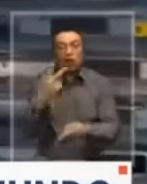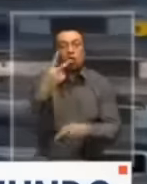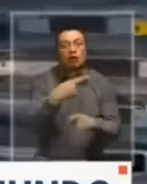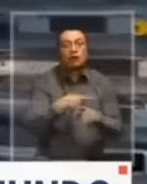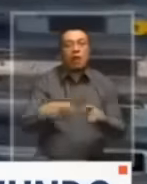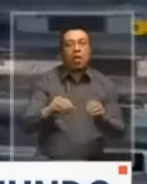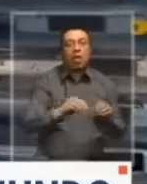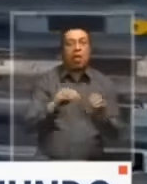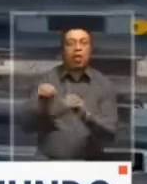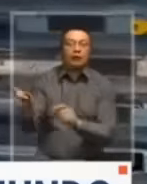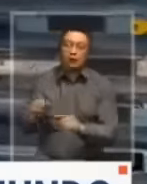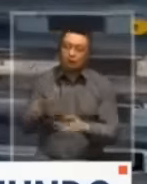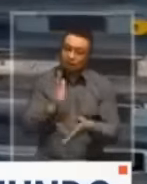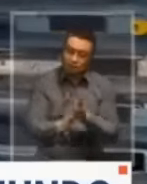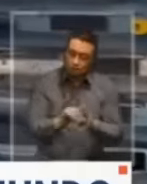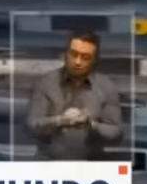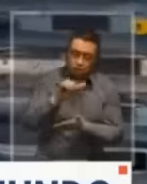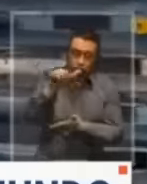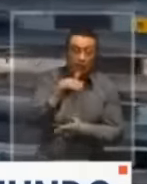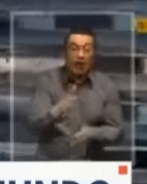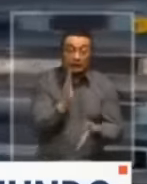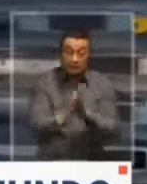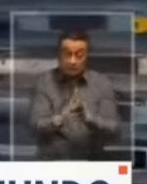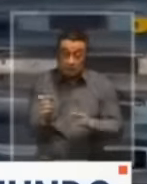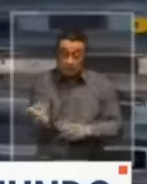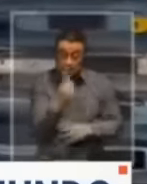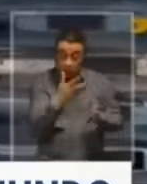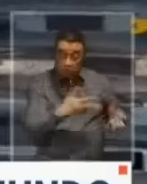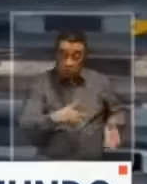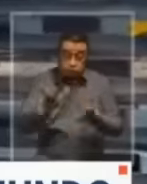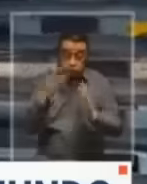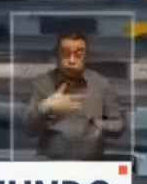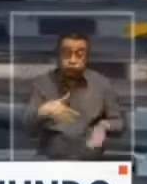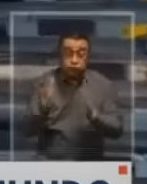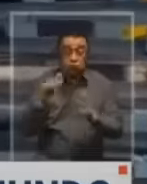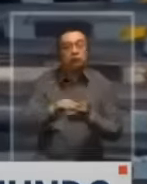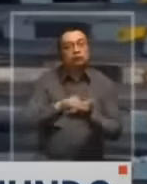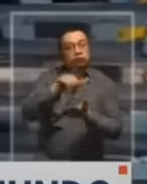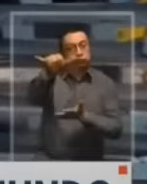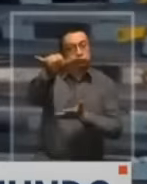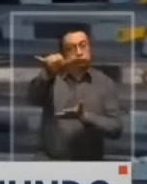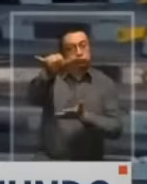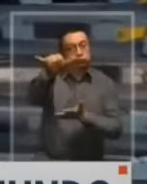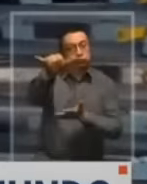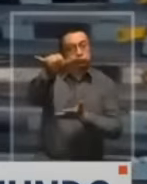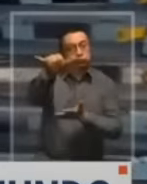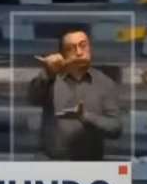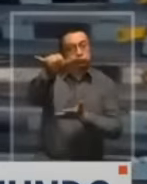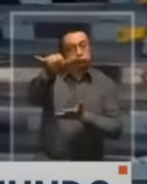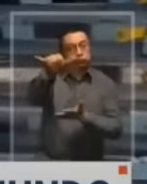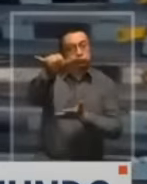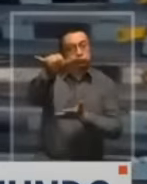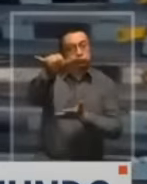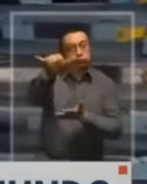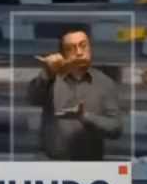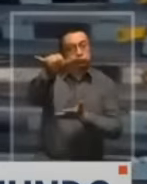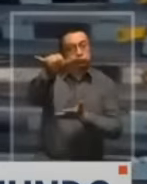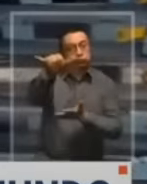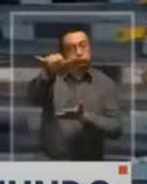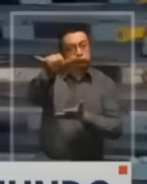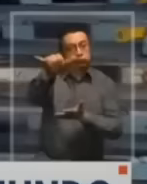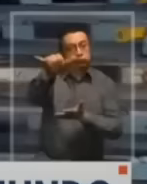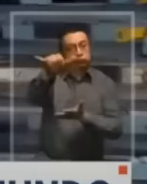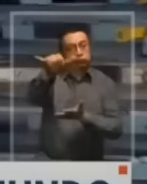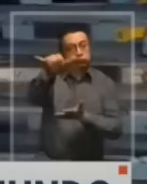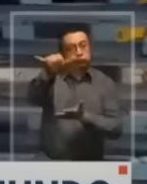Y la producción temprana, que es la que tiene más valor también, sale a través del transporte aéreo. Y la pregunta, ¿no? Acá tiene la